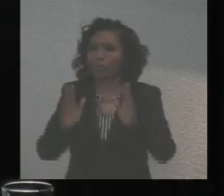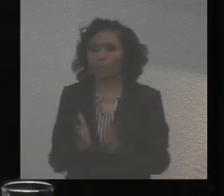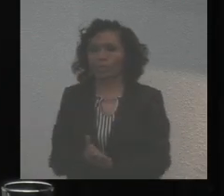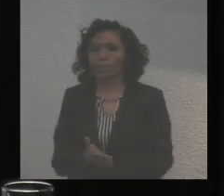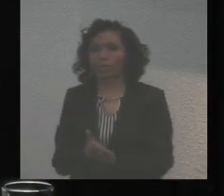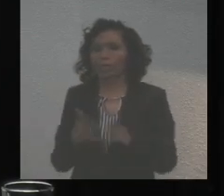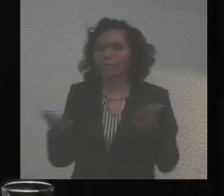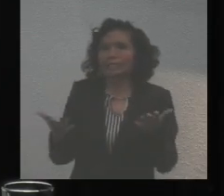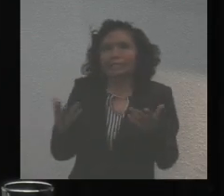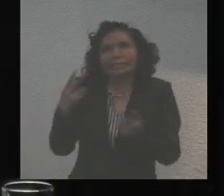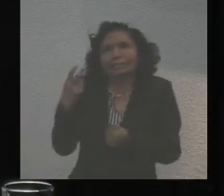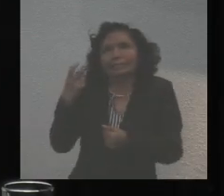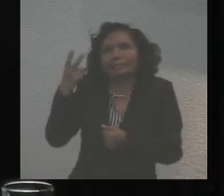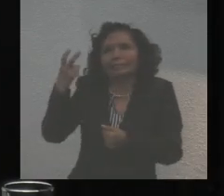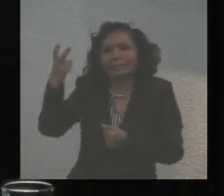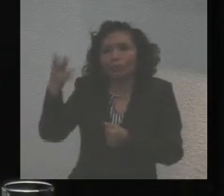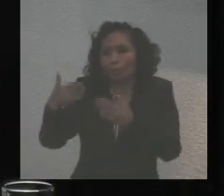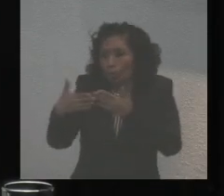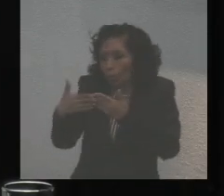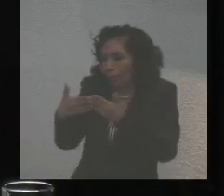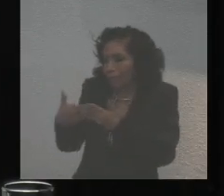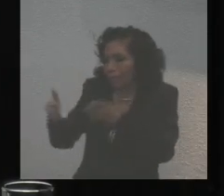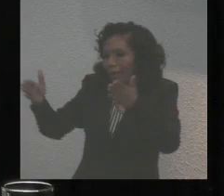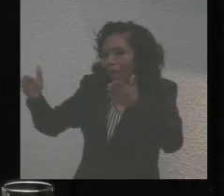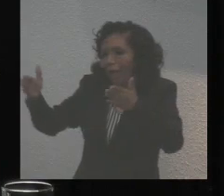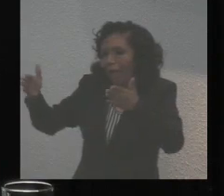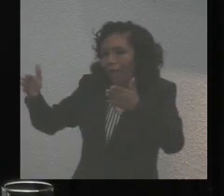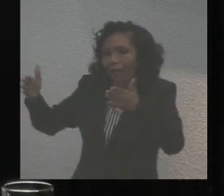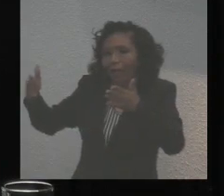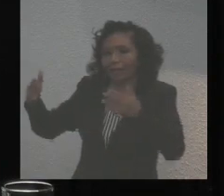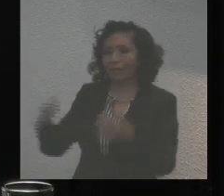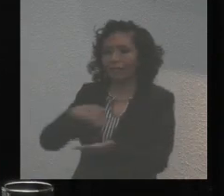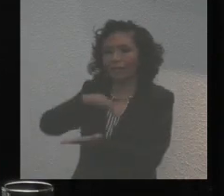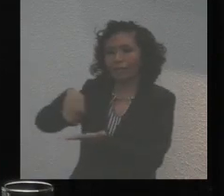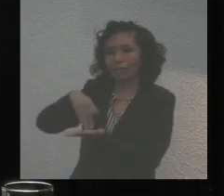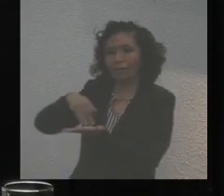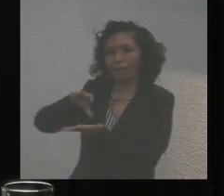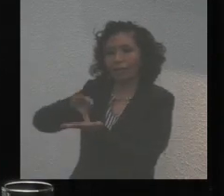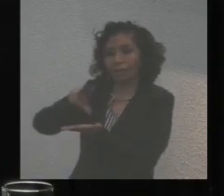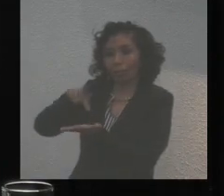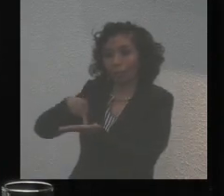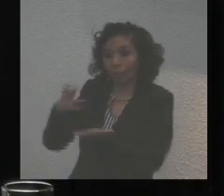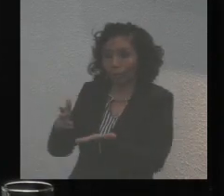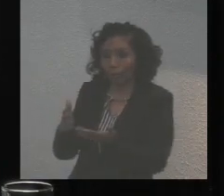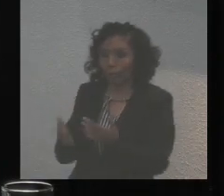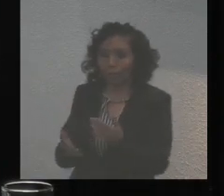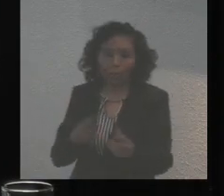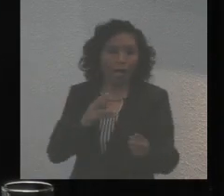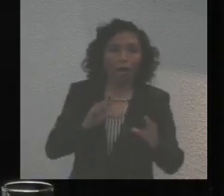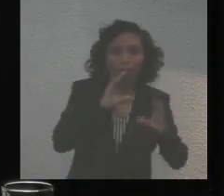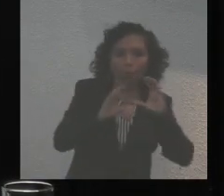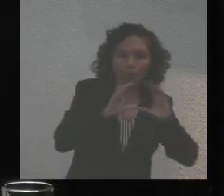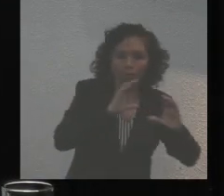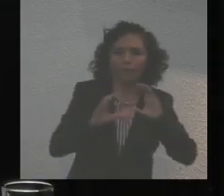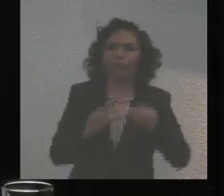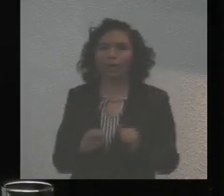tan anhelada entrada a la Puerta al Mar de Felipe Carrillo Puerto, nuestras vías de comunicación que se convierten en generadores